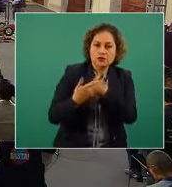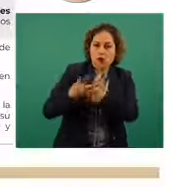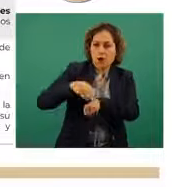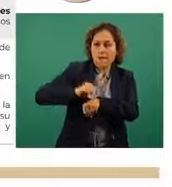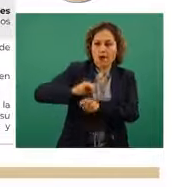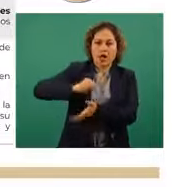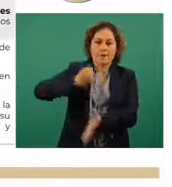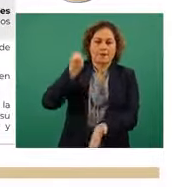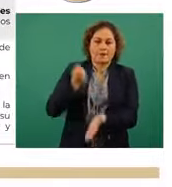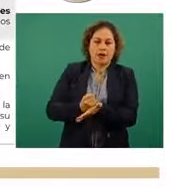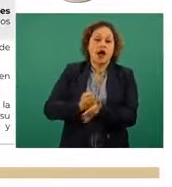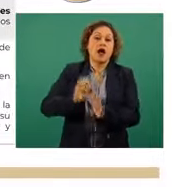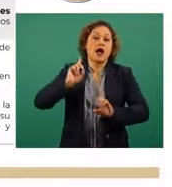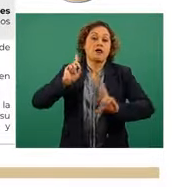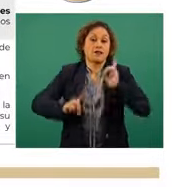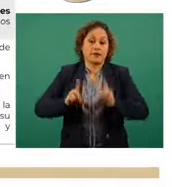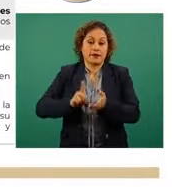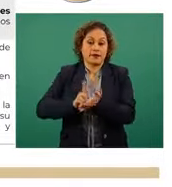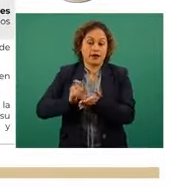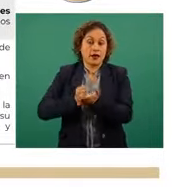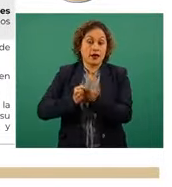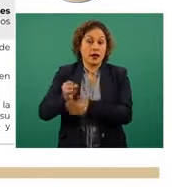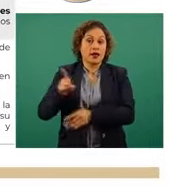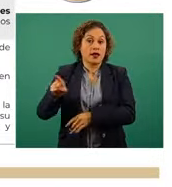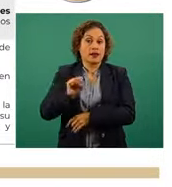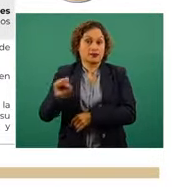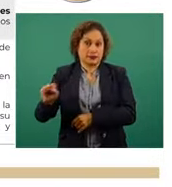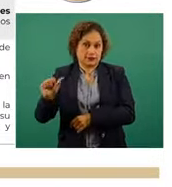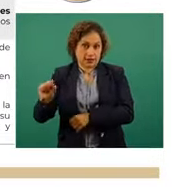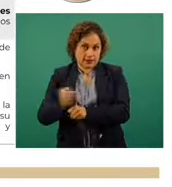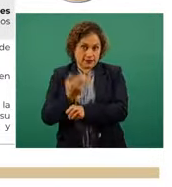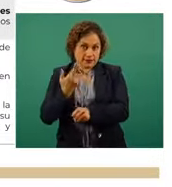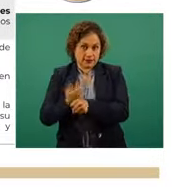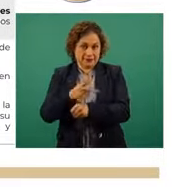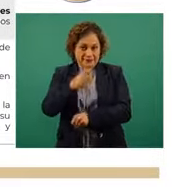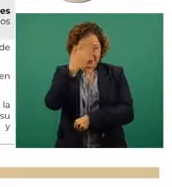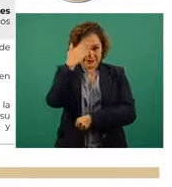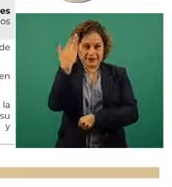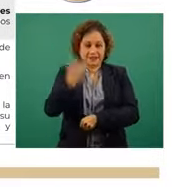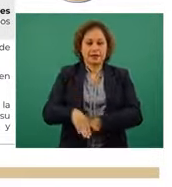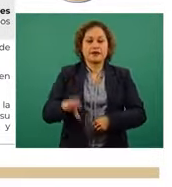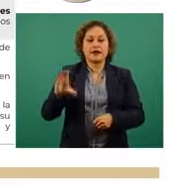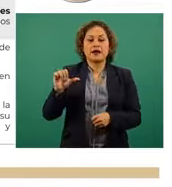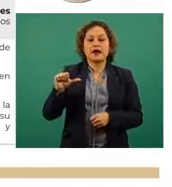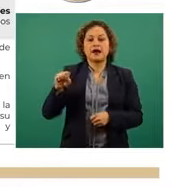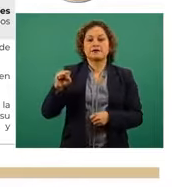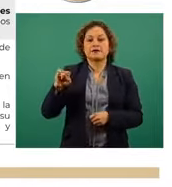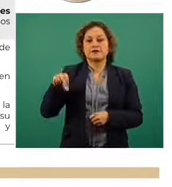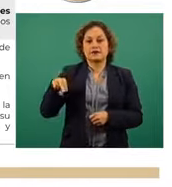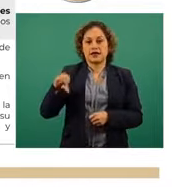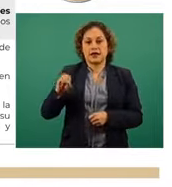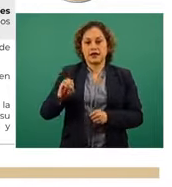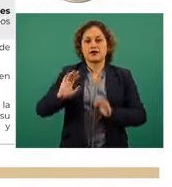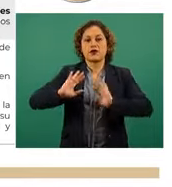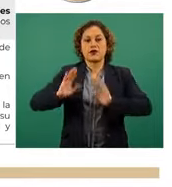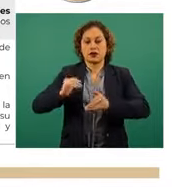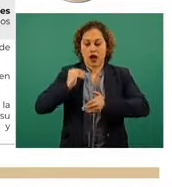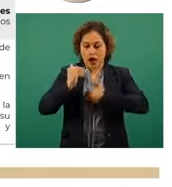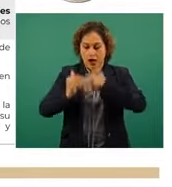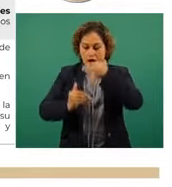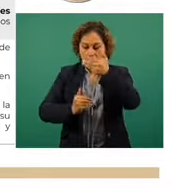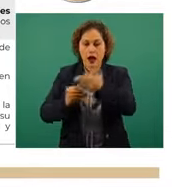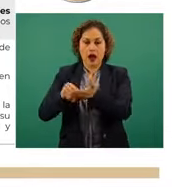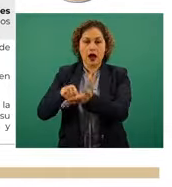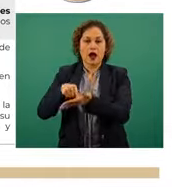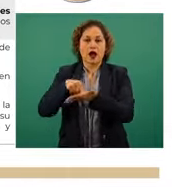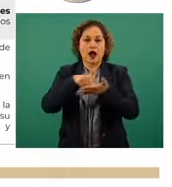Secretaría de Salud. CanSino, que ustedes recordarán, hizo su enrolamiento, ya presentó su resultado y